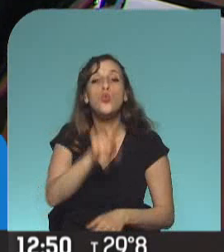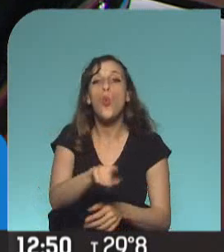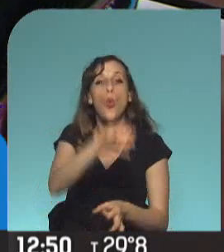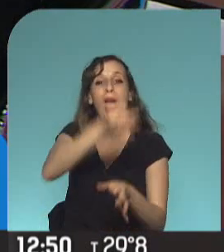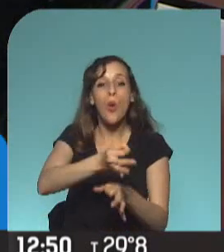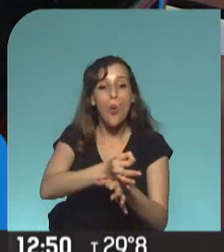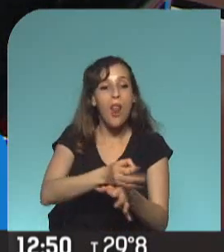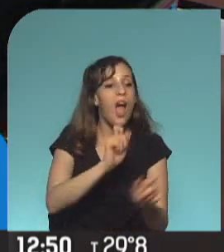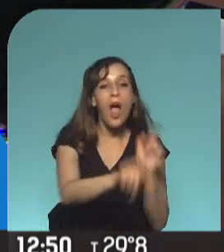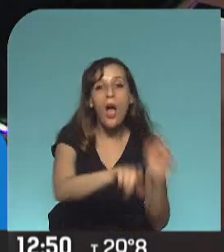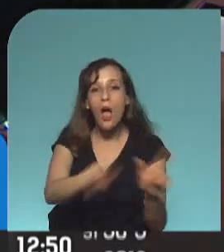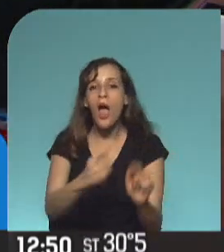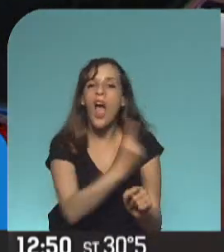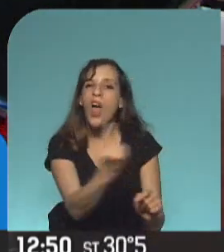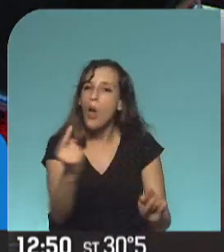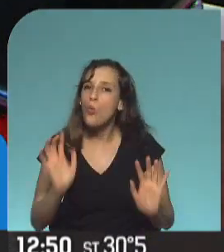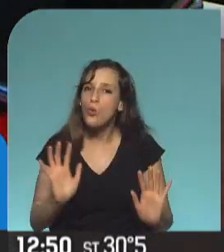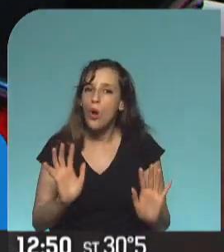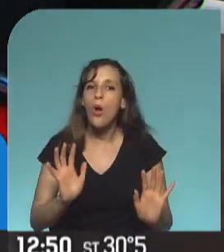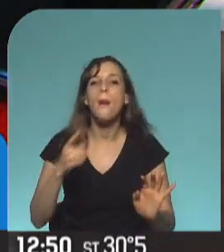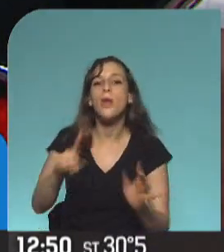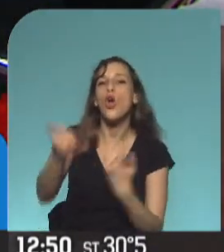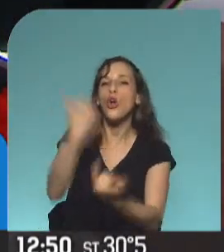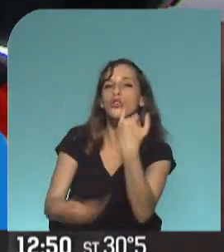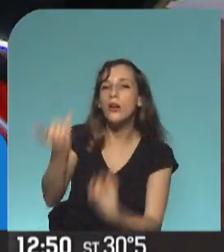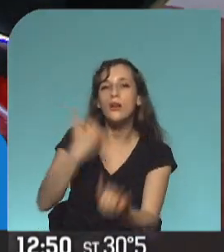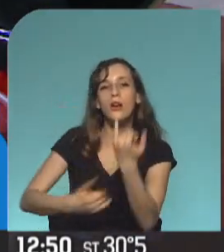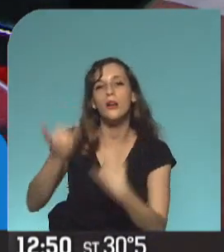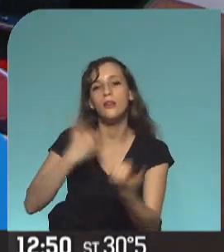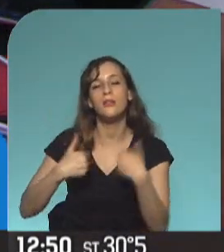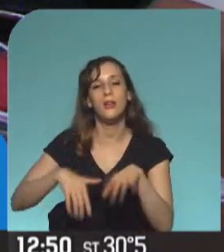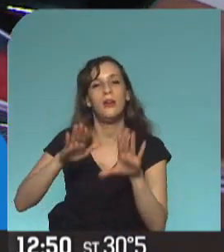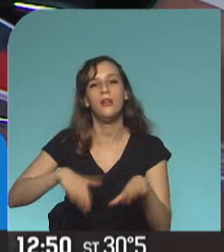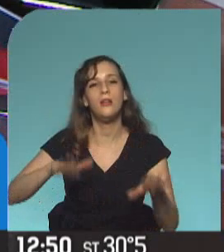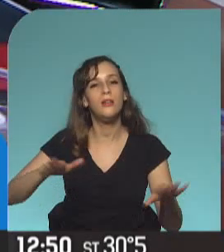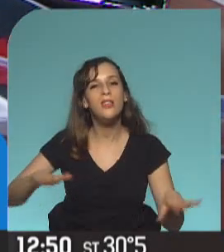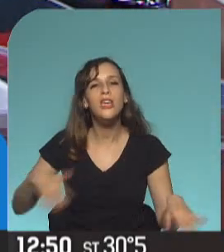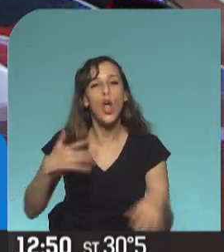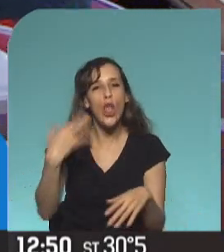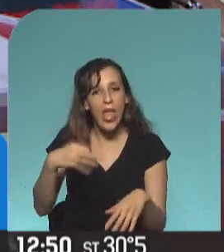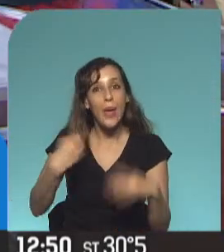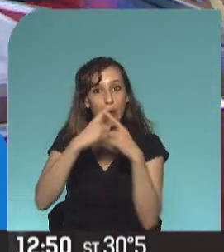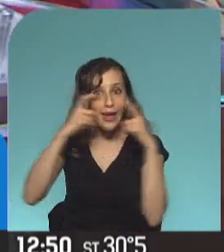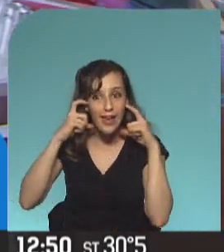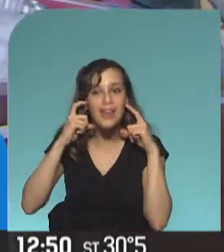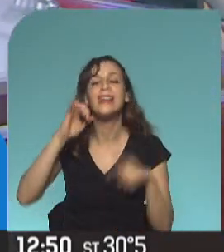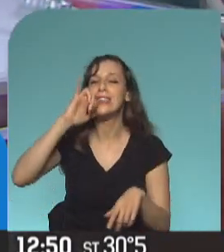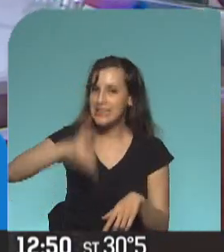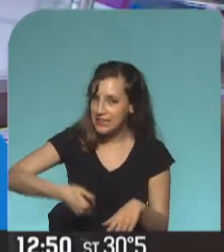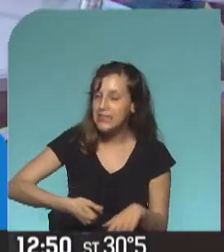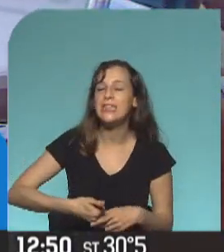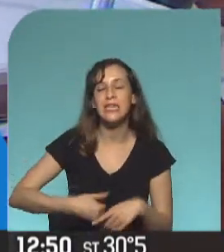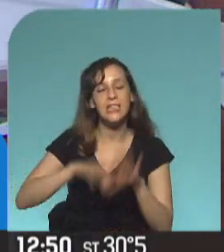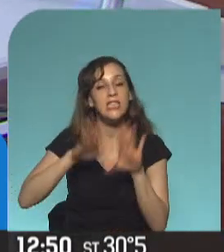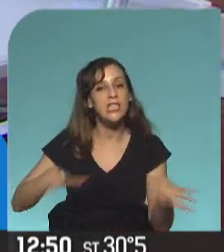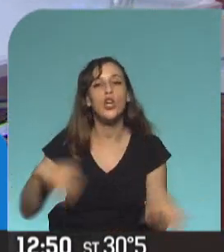Pero decime, ¿van a ir con tapabocas los chicos? Sí, eso sí, quiero por que nos supuesto cuente, a ver esos detalles. Los todas y todos los estudiantes van a tener que